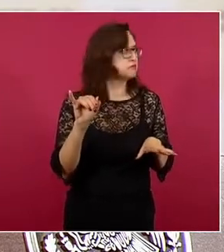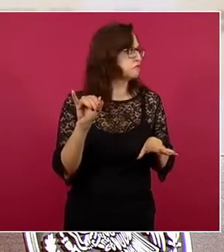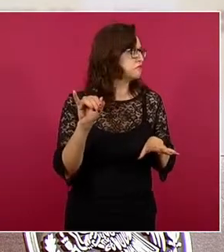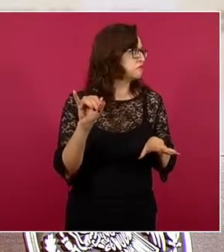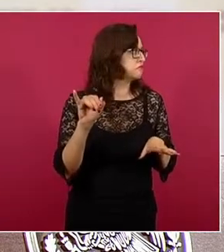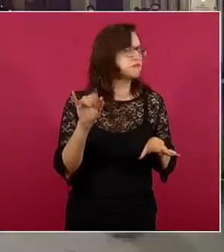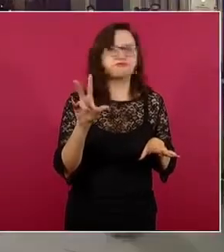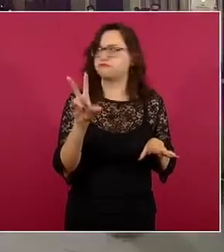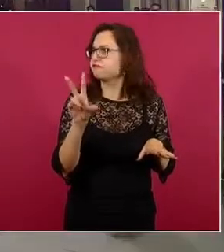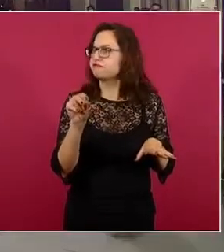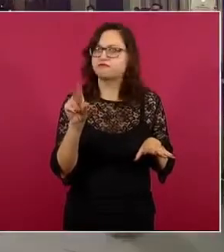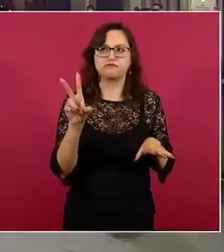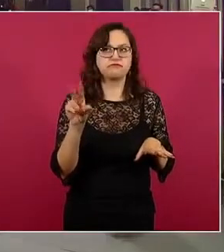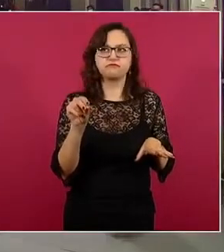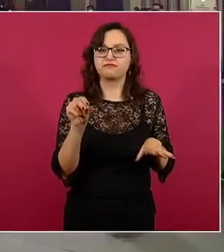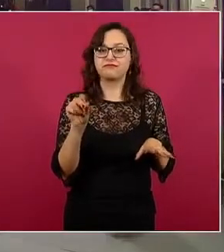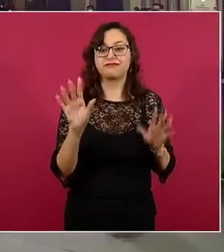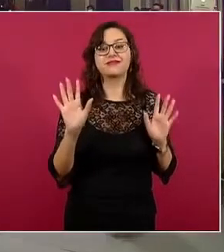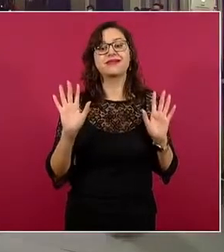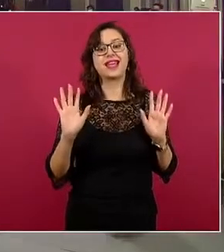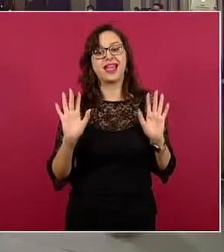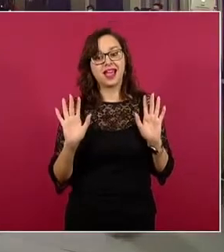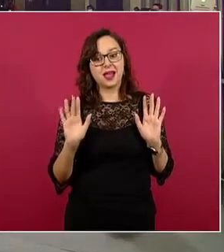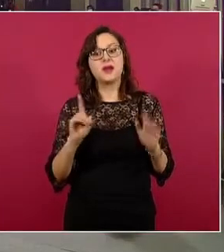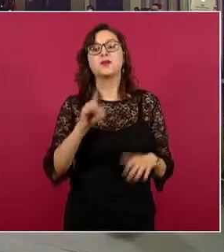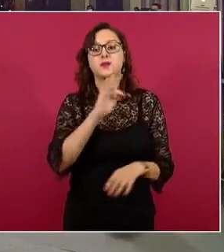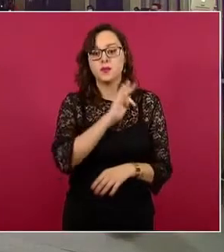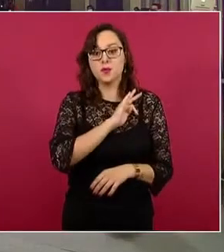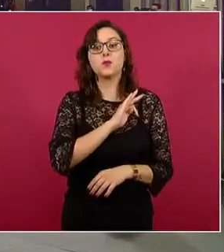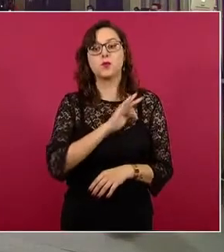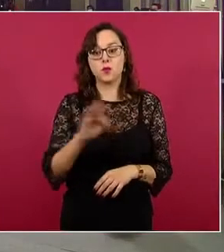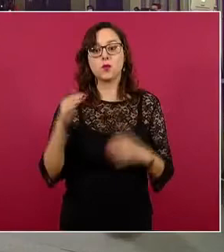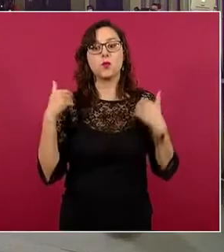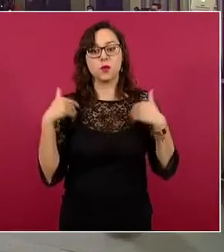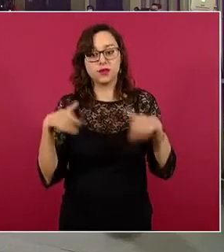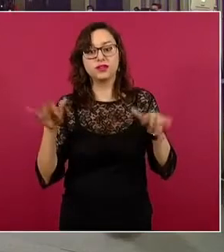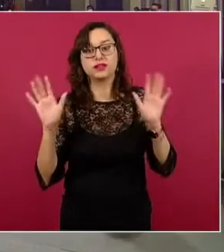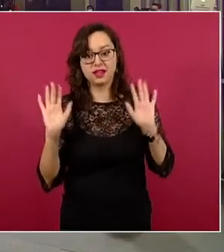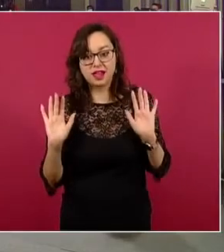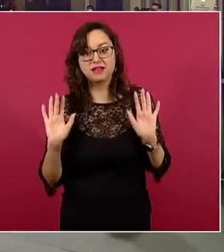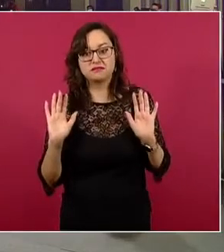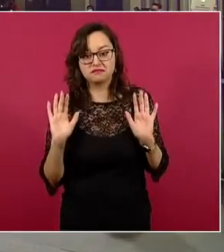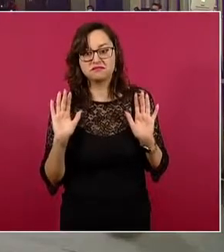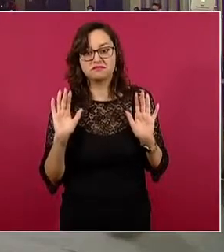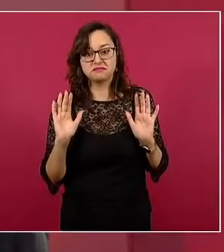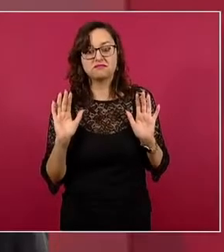o que no es cierto del todo, que falta.